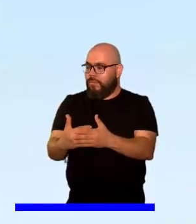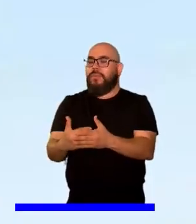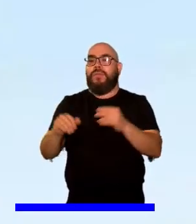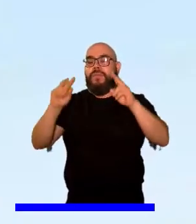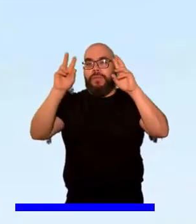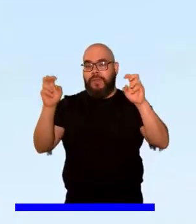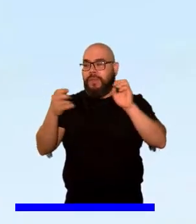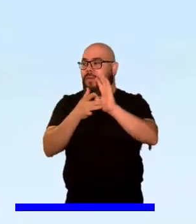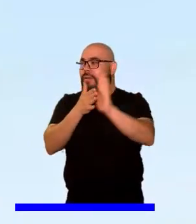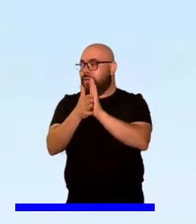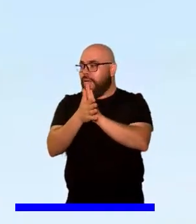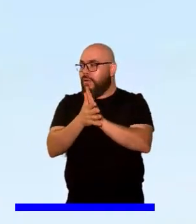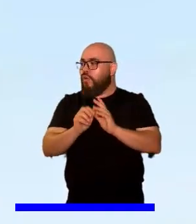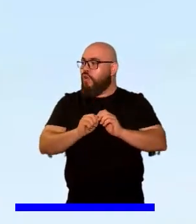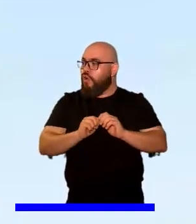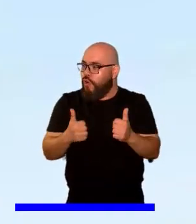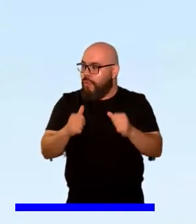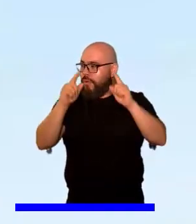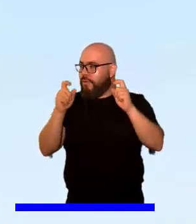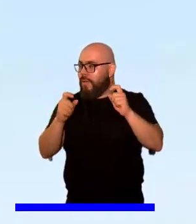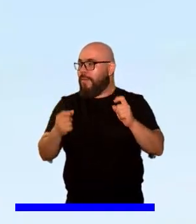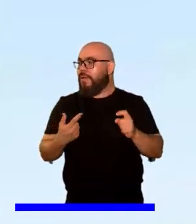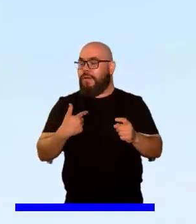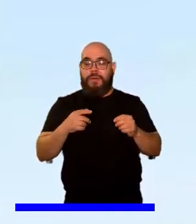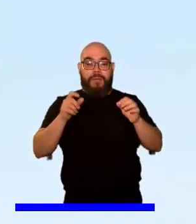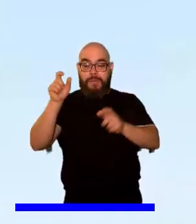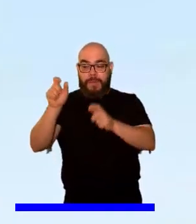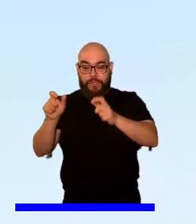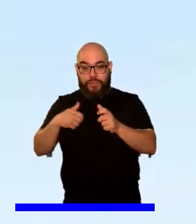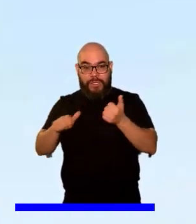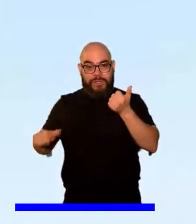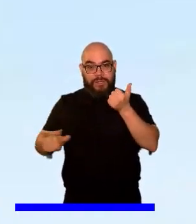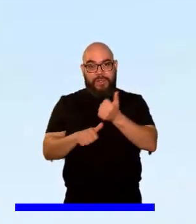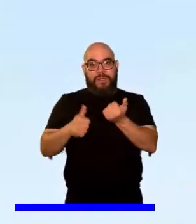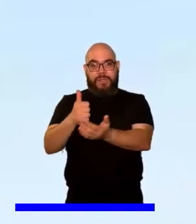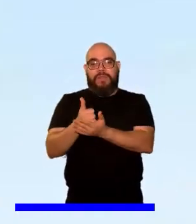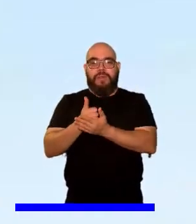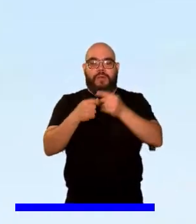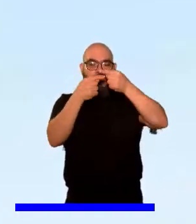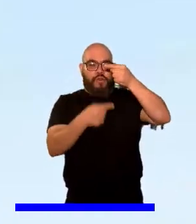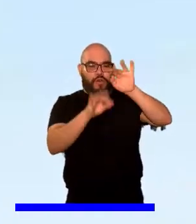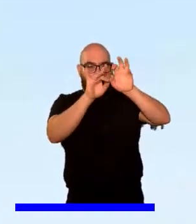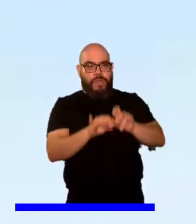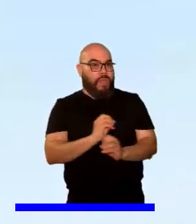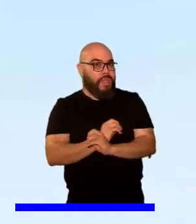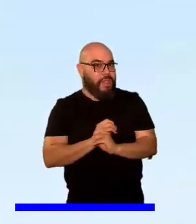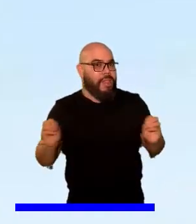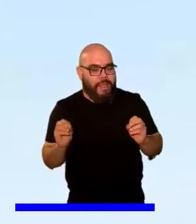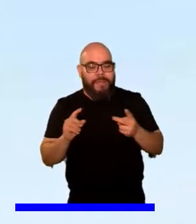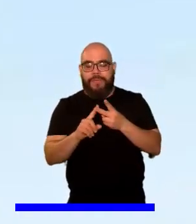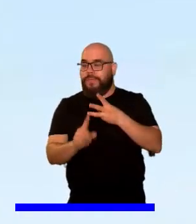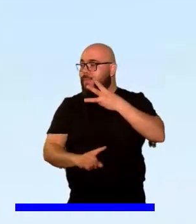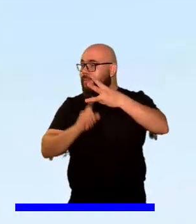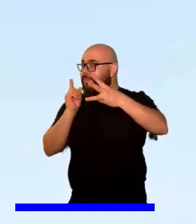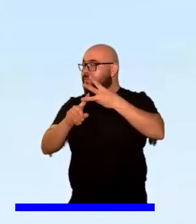después vamos a hablar un poquito de cómo crear agentes de inteligencia artificial sin código. Y tercero, cuando nosotros necesitamos ir un paso